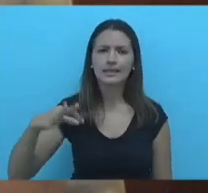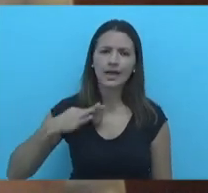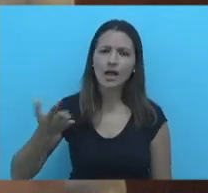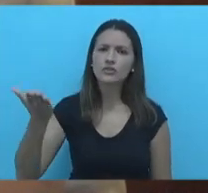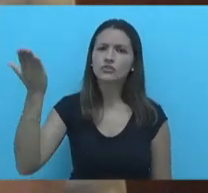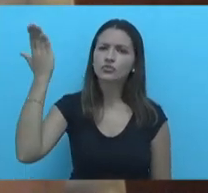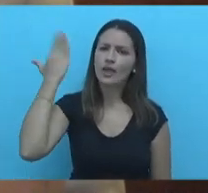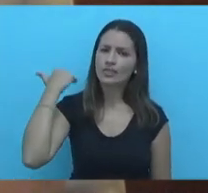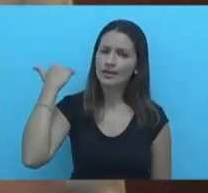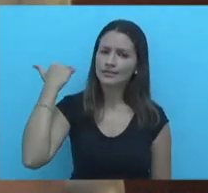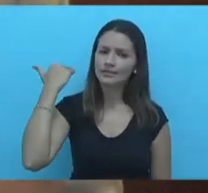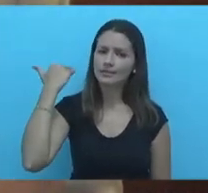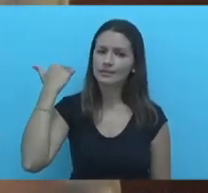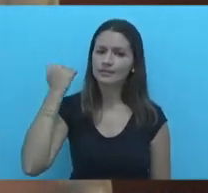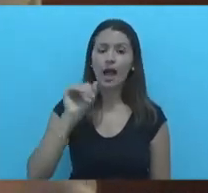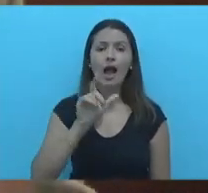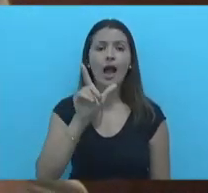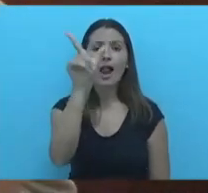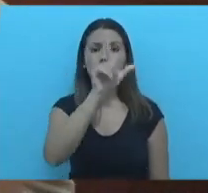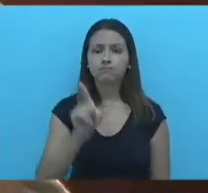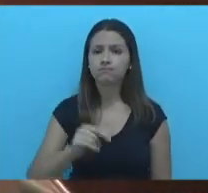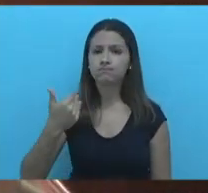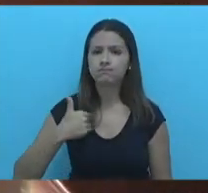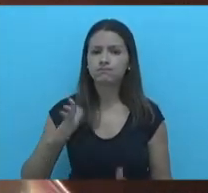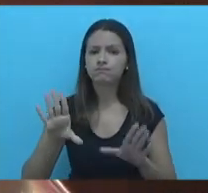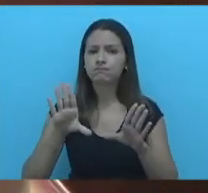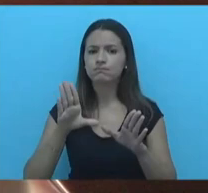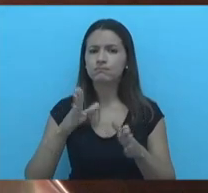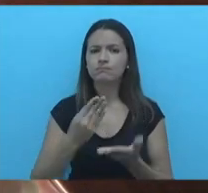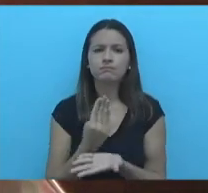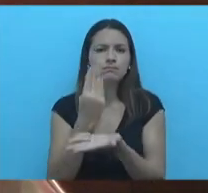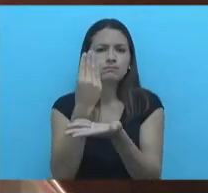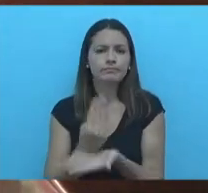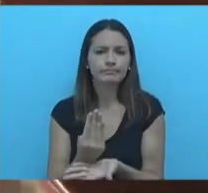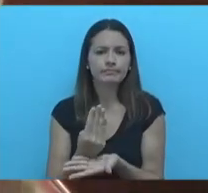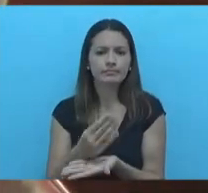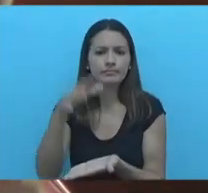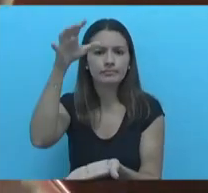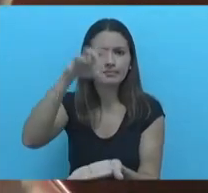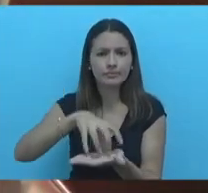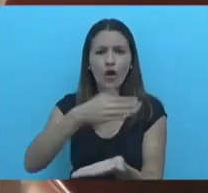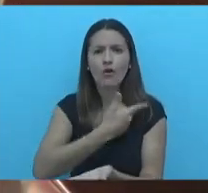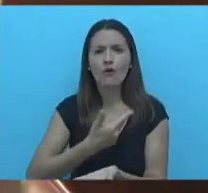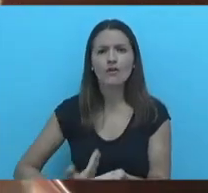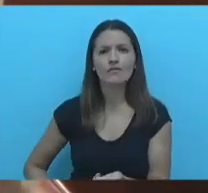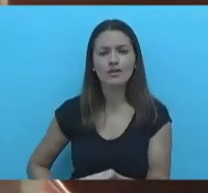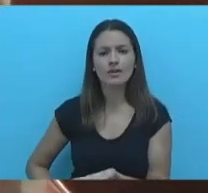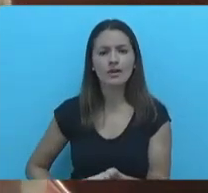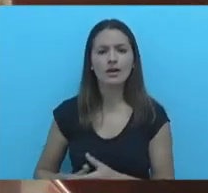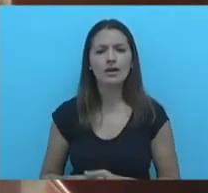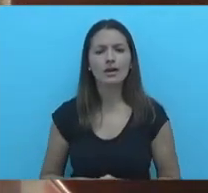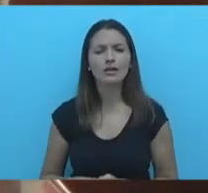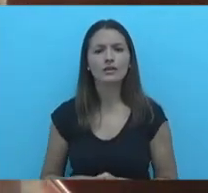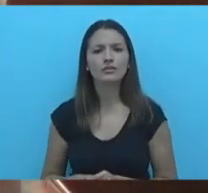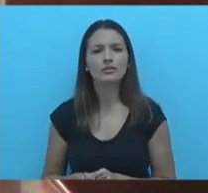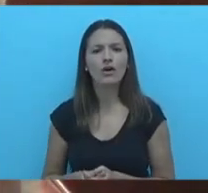1 de marzo de 1948, nuestro país afirmaba su soberanía a partir de una decisión del gobierno del general